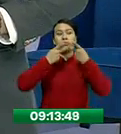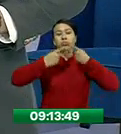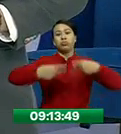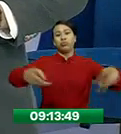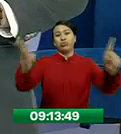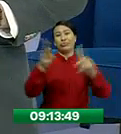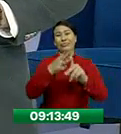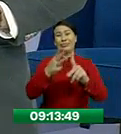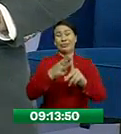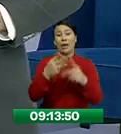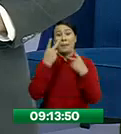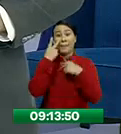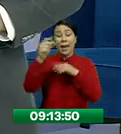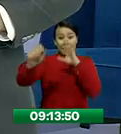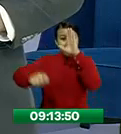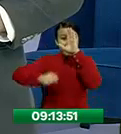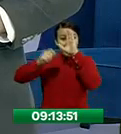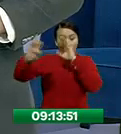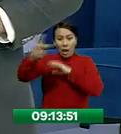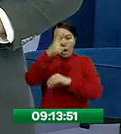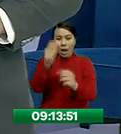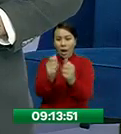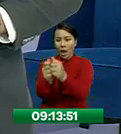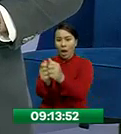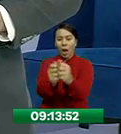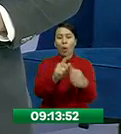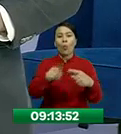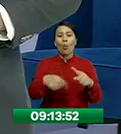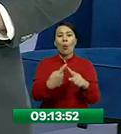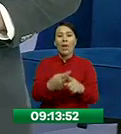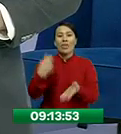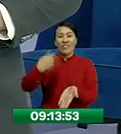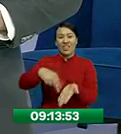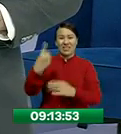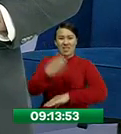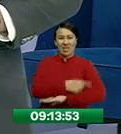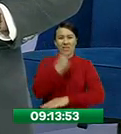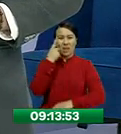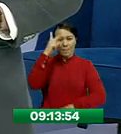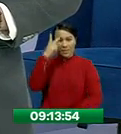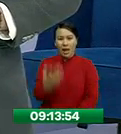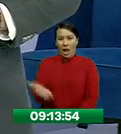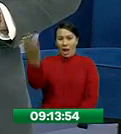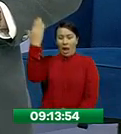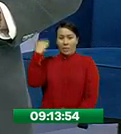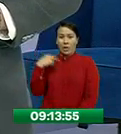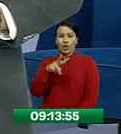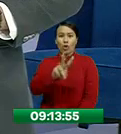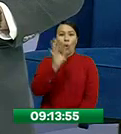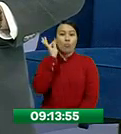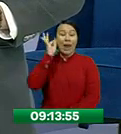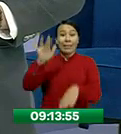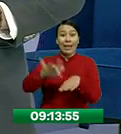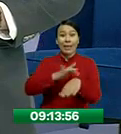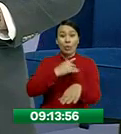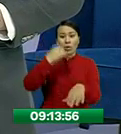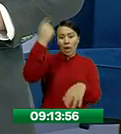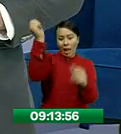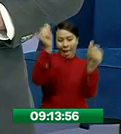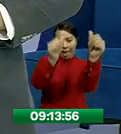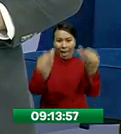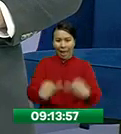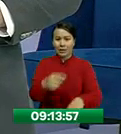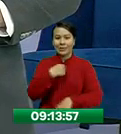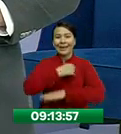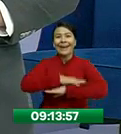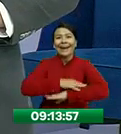la divulgación de un video que se viralizó en redes sociales. En él aparecen 2 bailarinas durante la celebración por el Día del